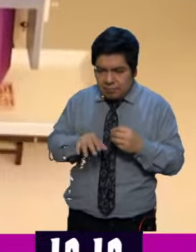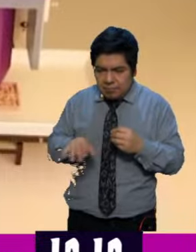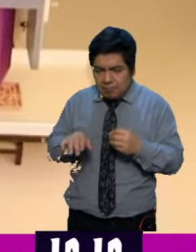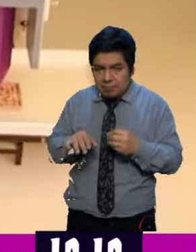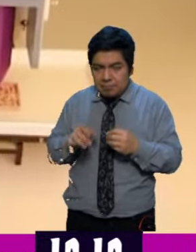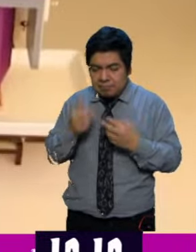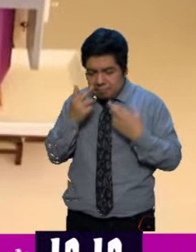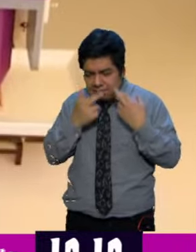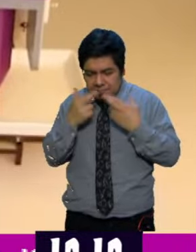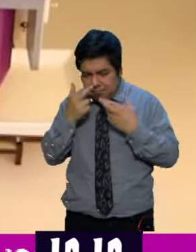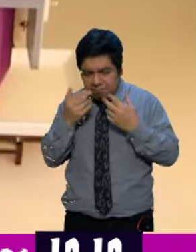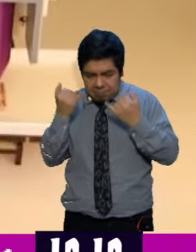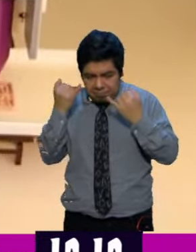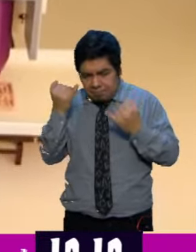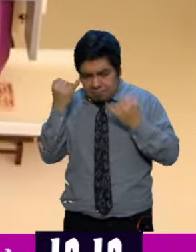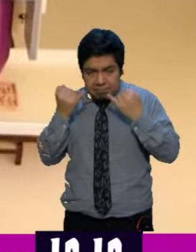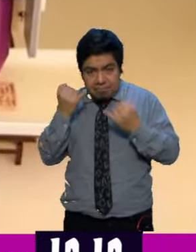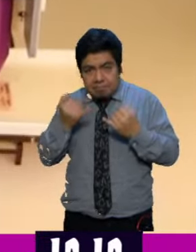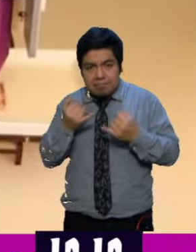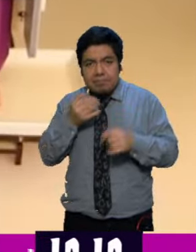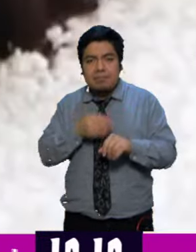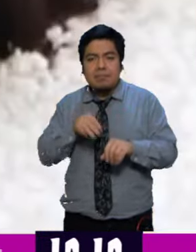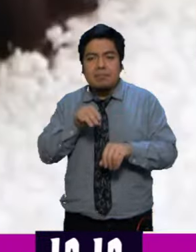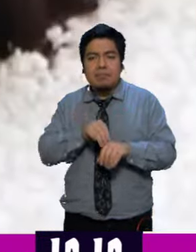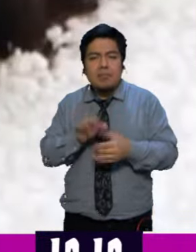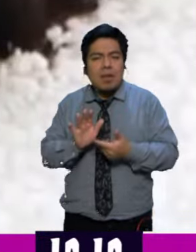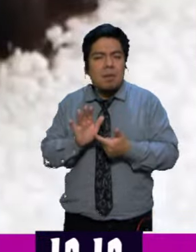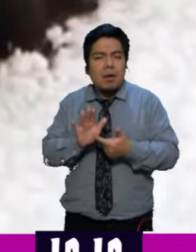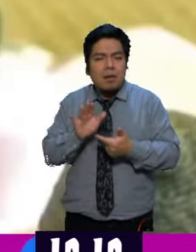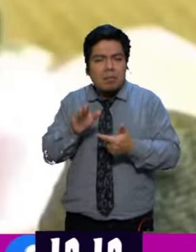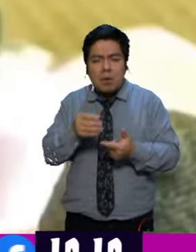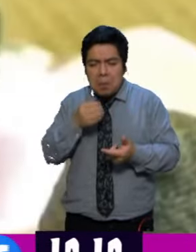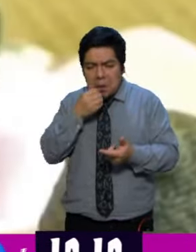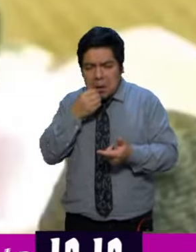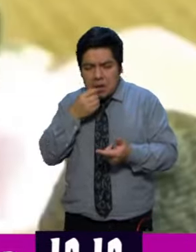ocurrió, fue utilizar precisamente unas impresoras de comida.